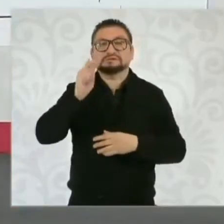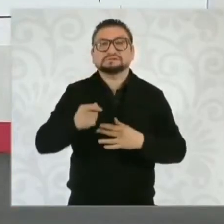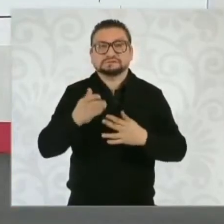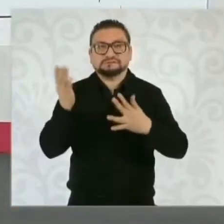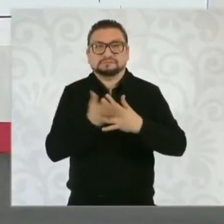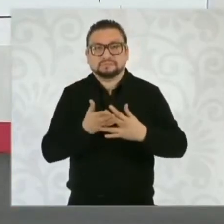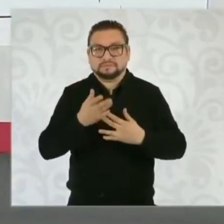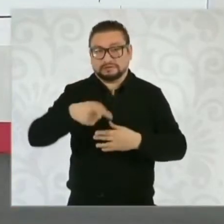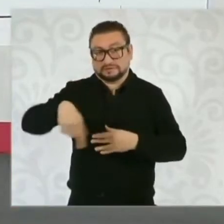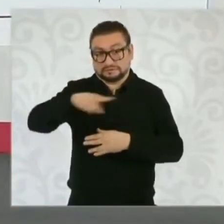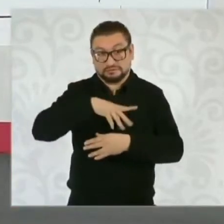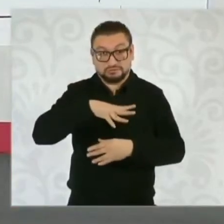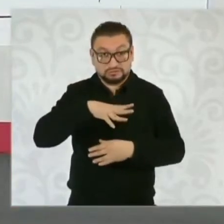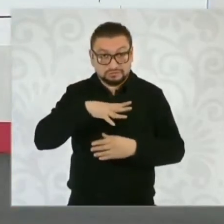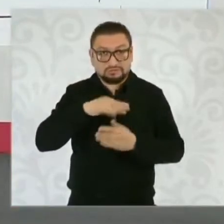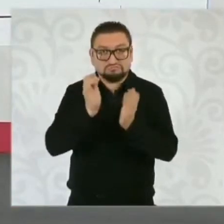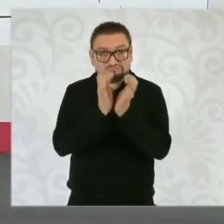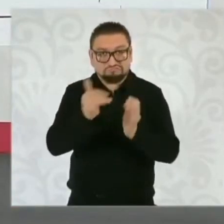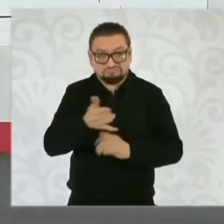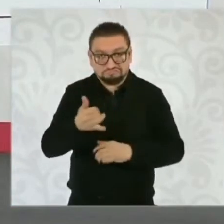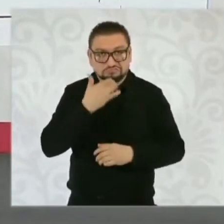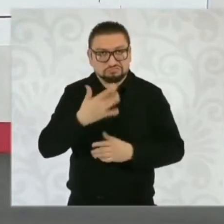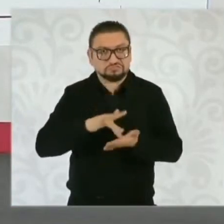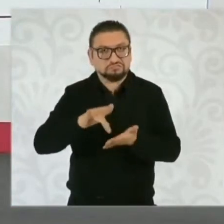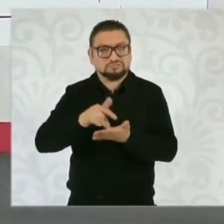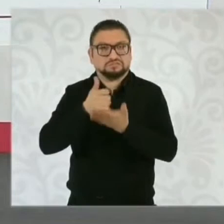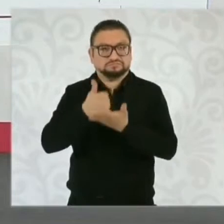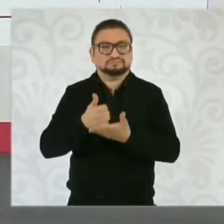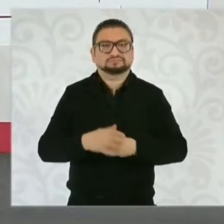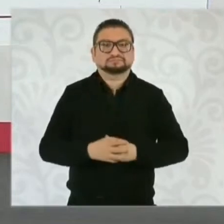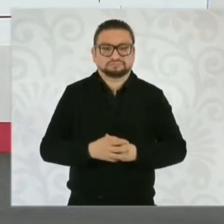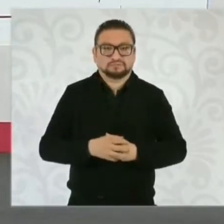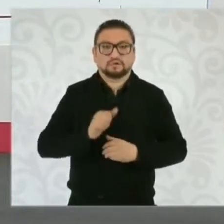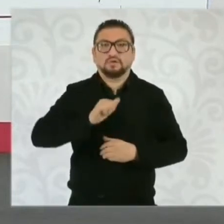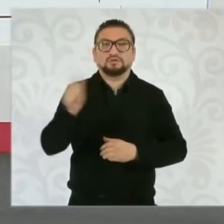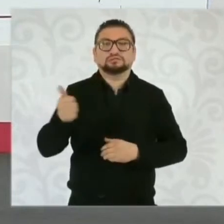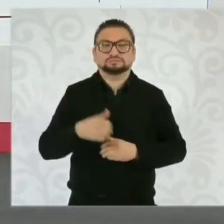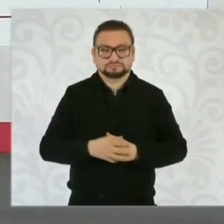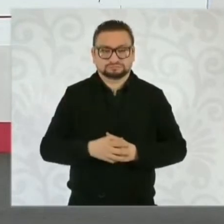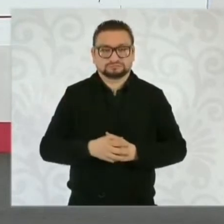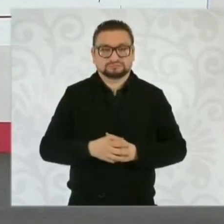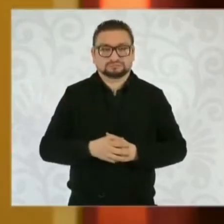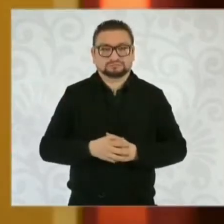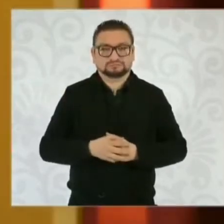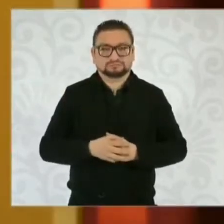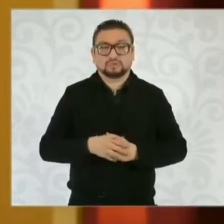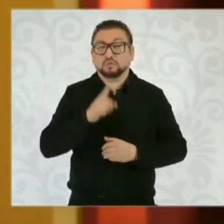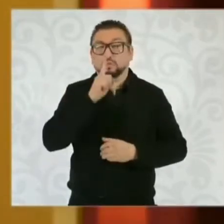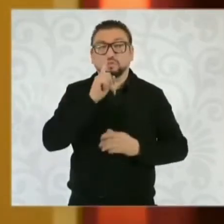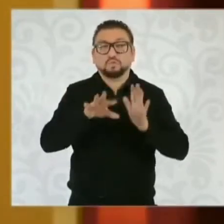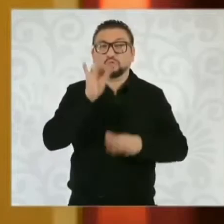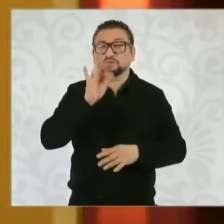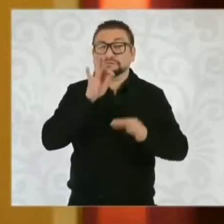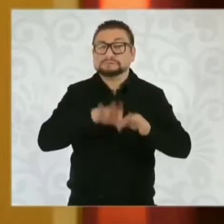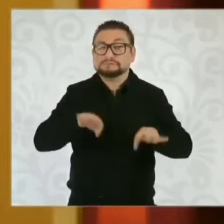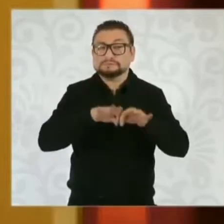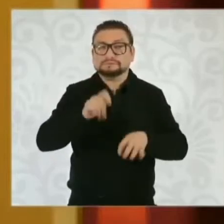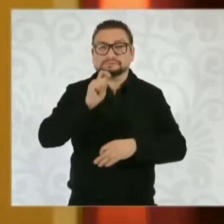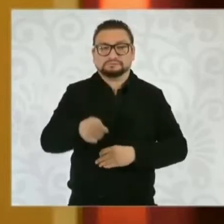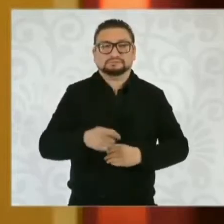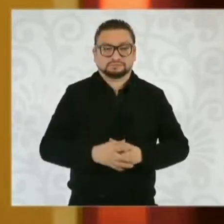de los acreditados del FOBISSSTE. Adelante. De estos puntos, uno muy sensible